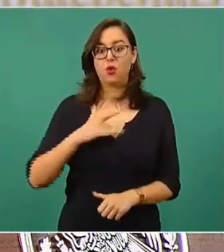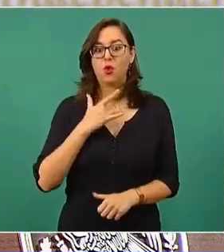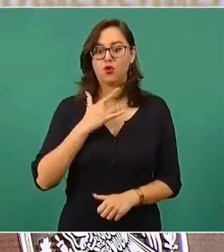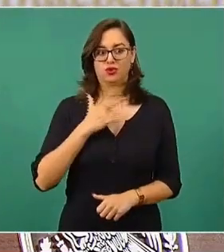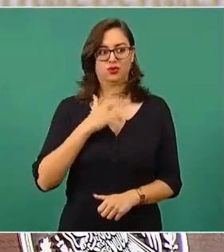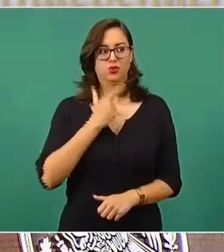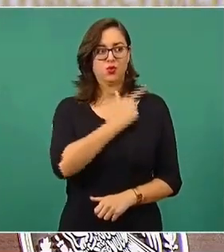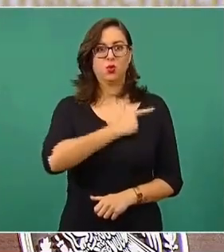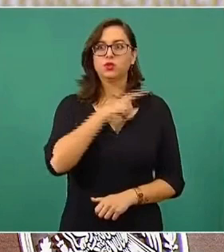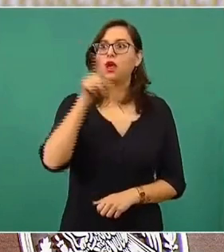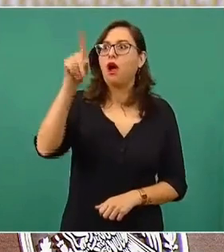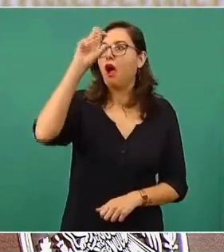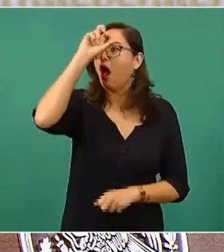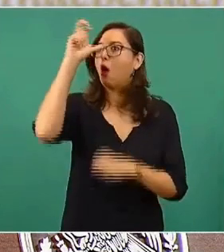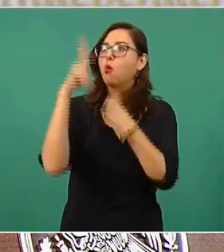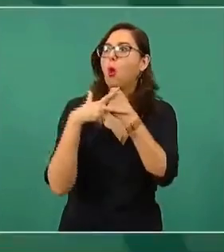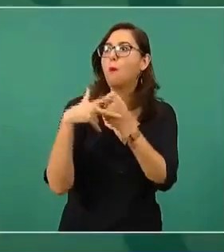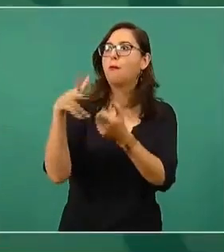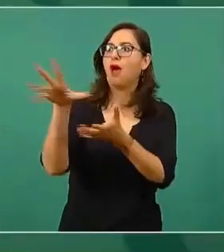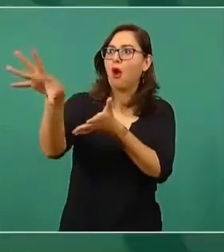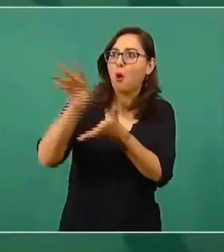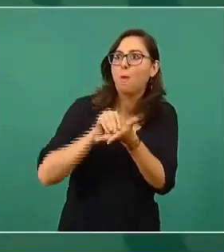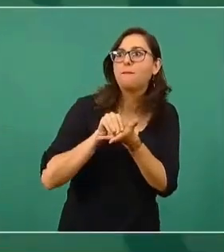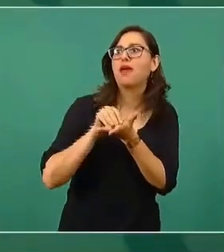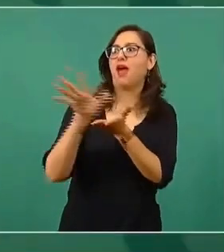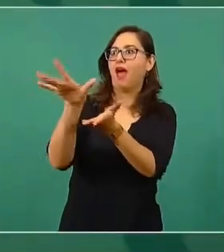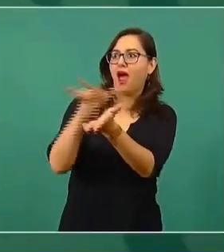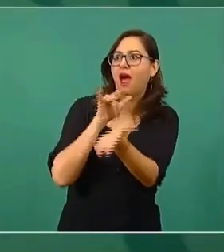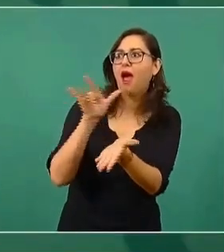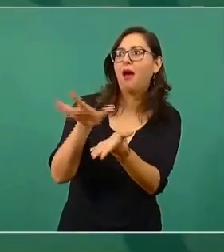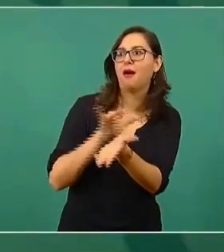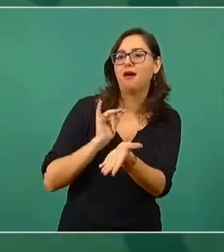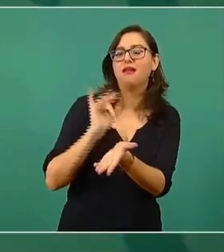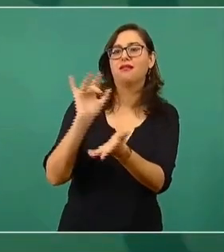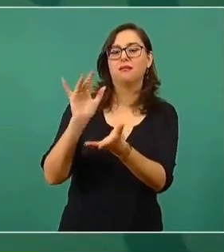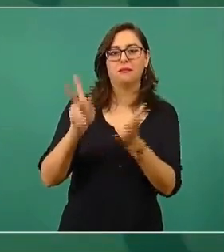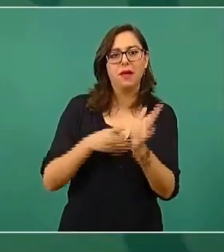qué no imitamos lo que hacen en Dinamarca